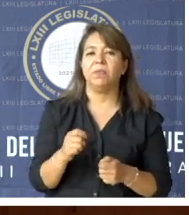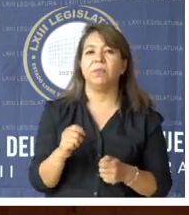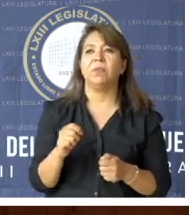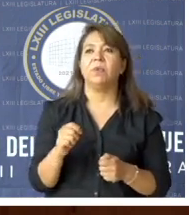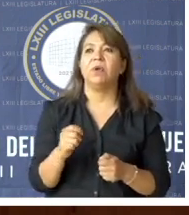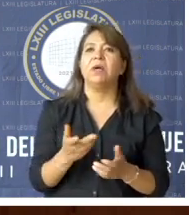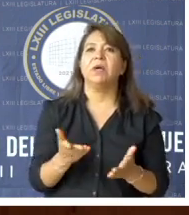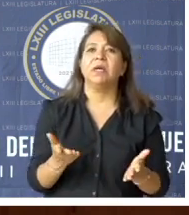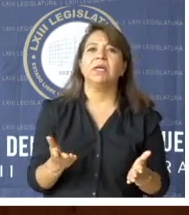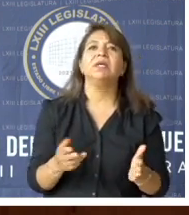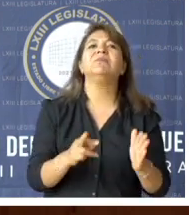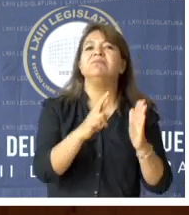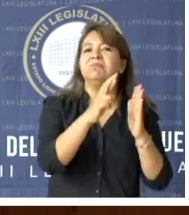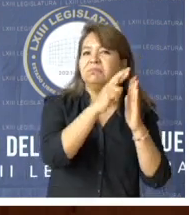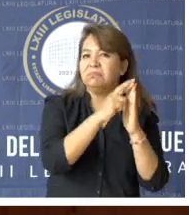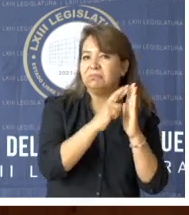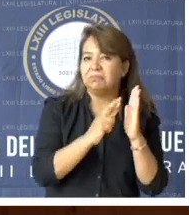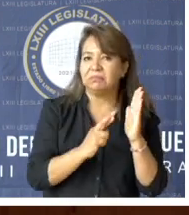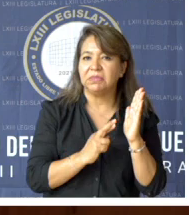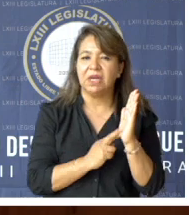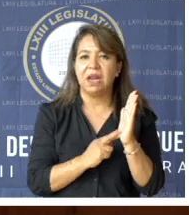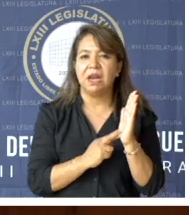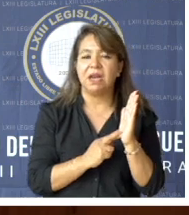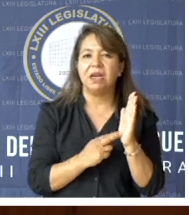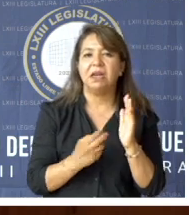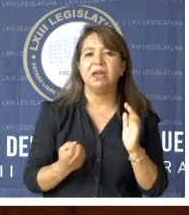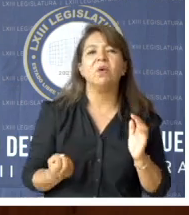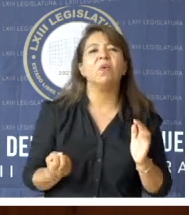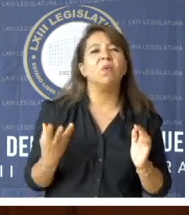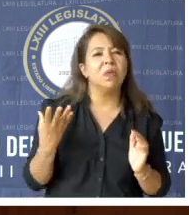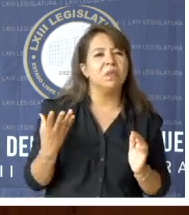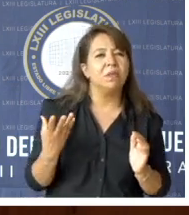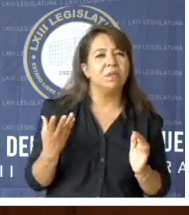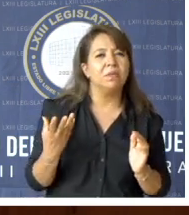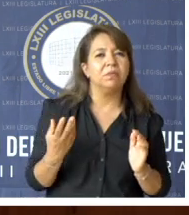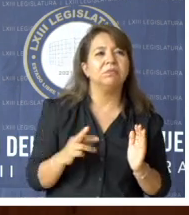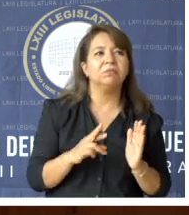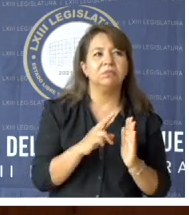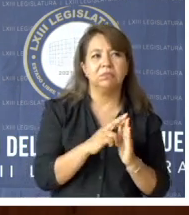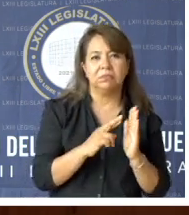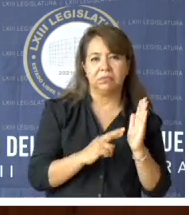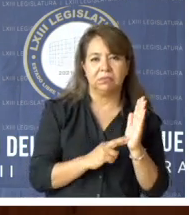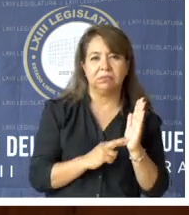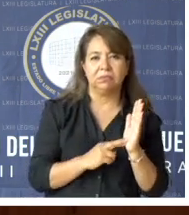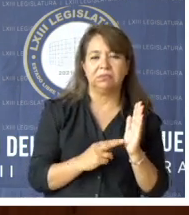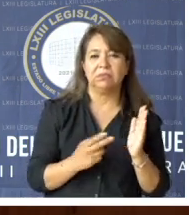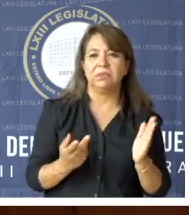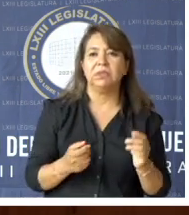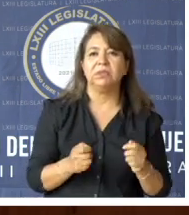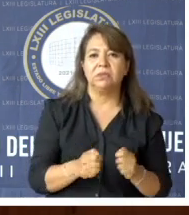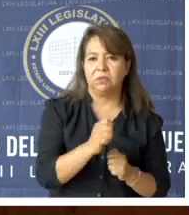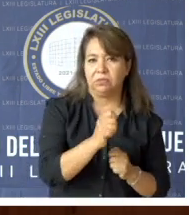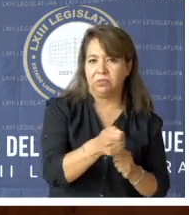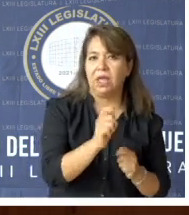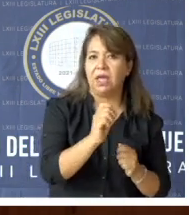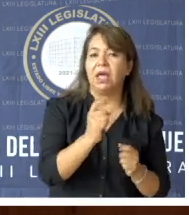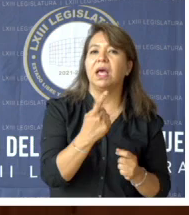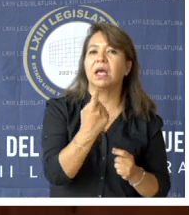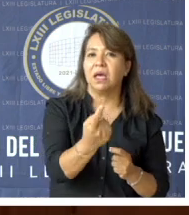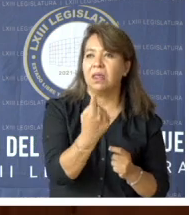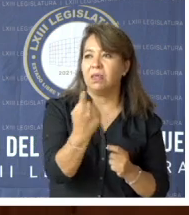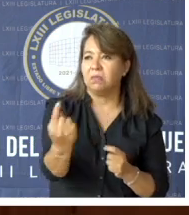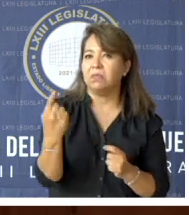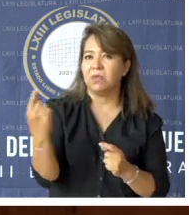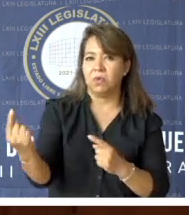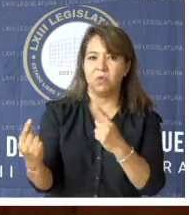se establecen reglas para fijar el importe y hacer el reparto individual. La participación de